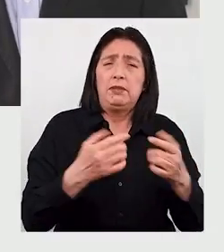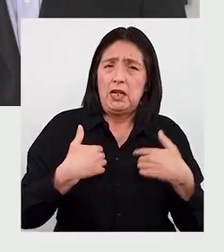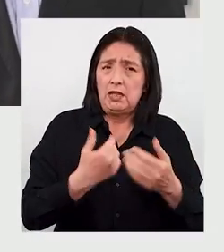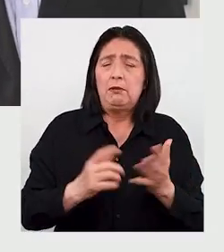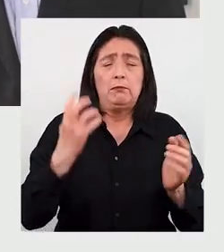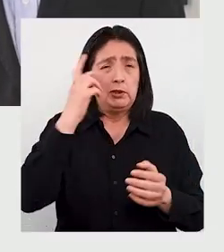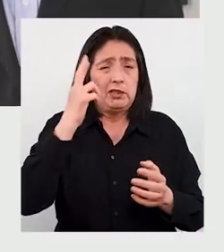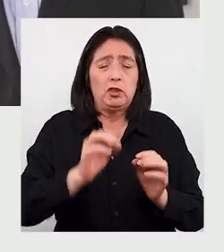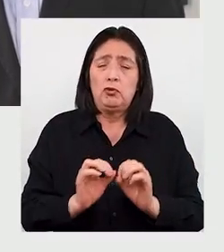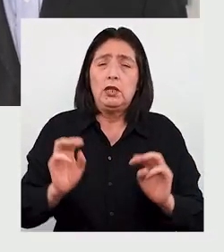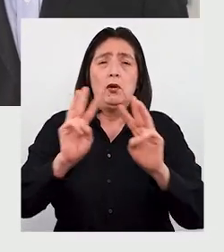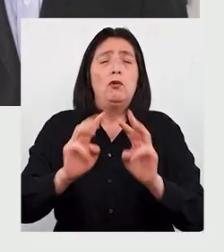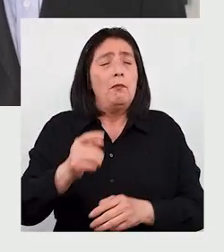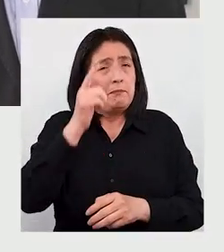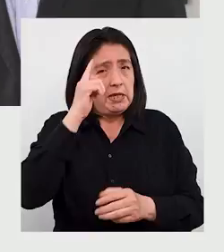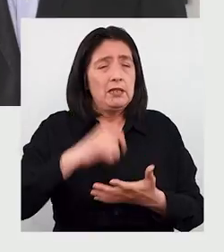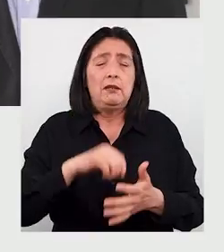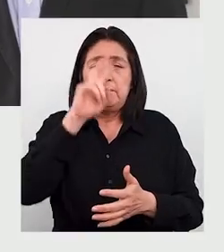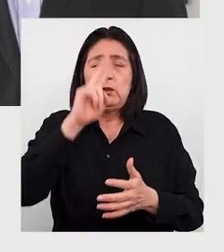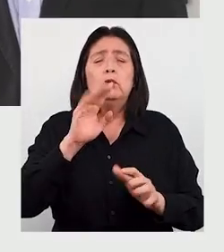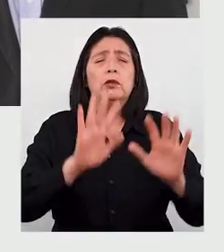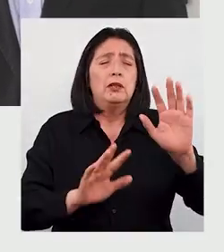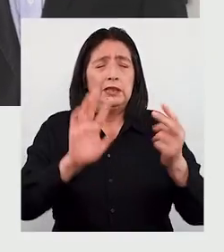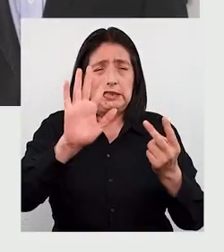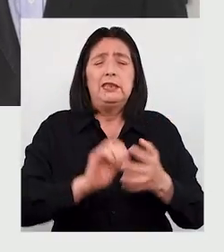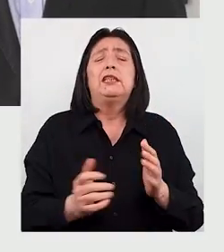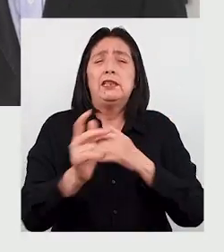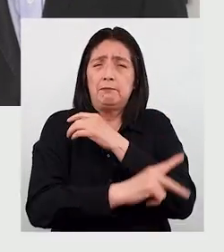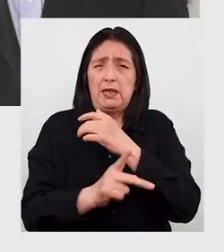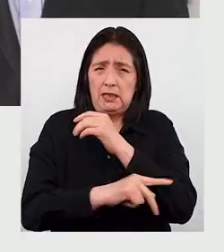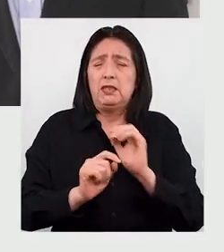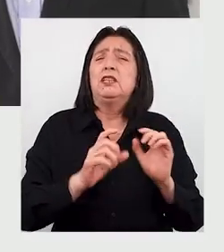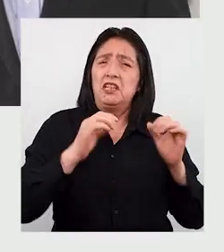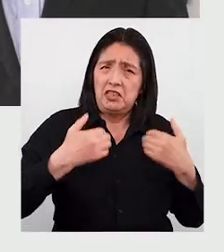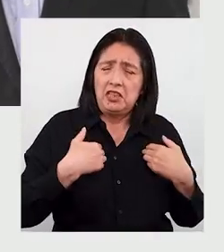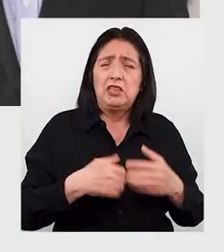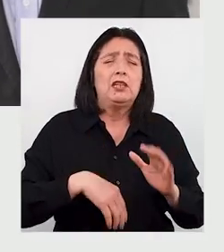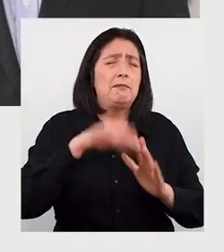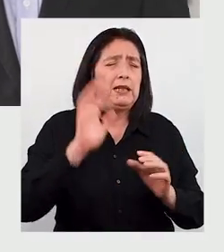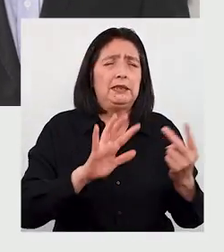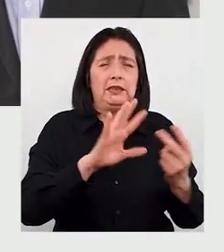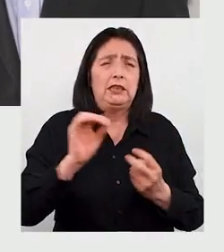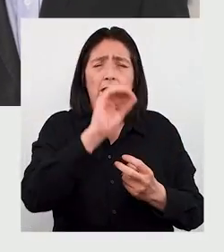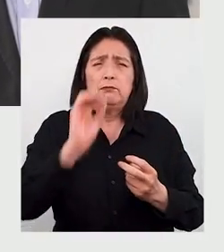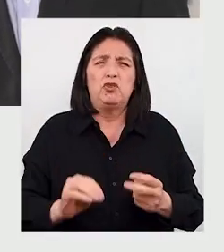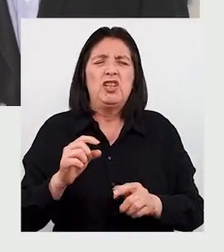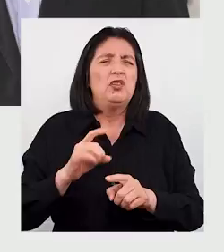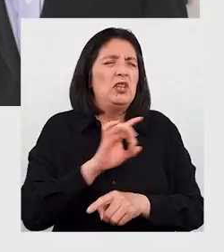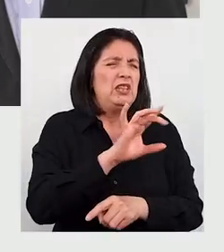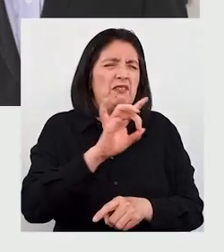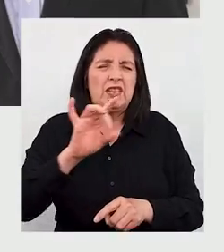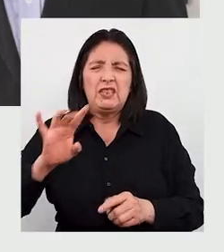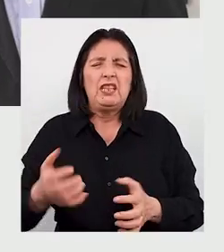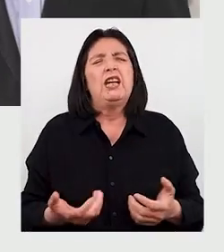ello que las Naciones Unidas nos considera como uno de los 17 países que en conjunto tienen más del 70% de la biodiversidad